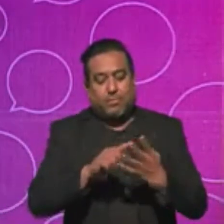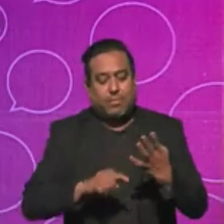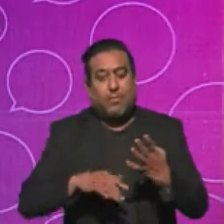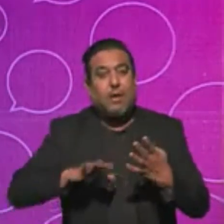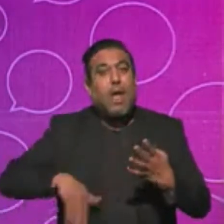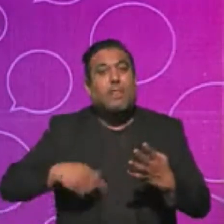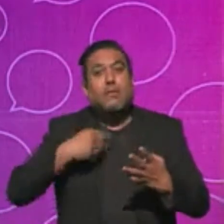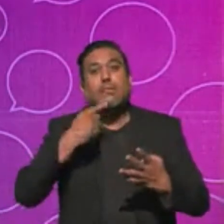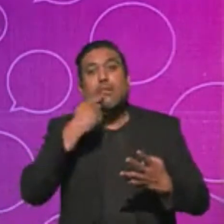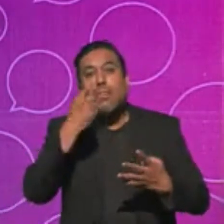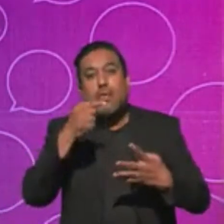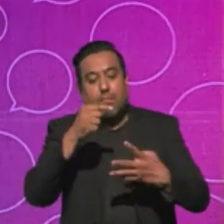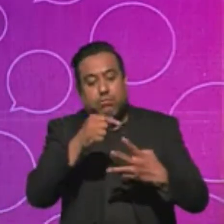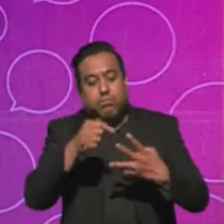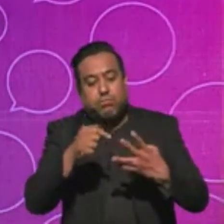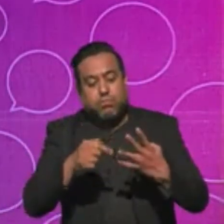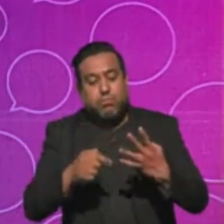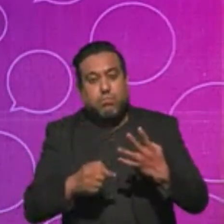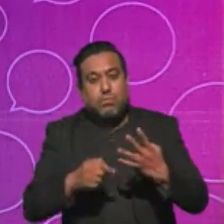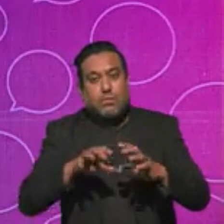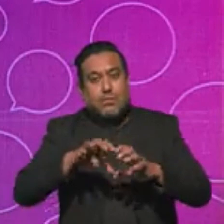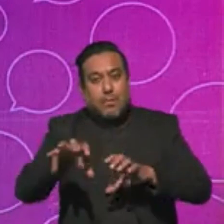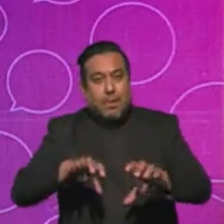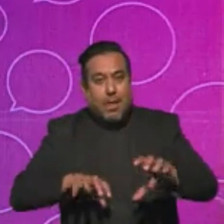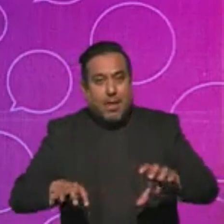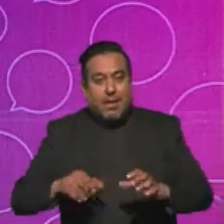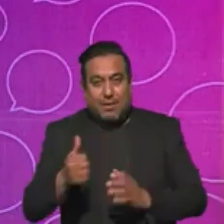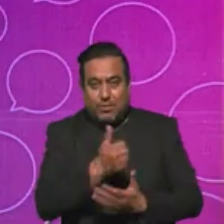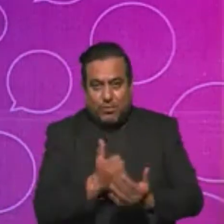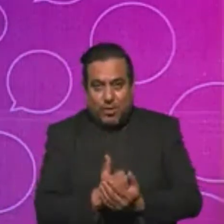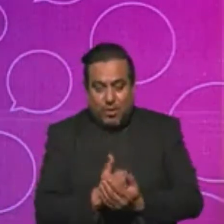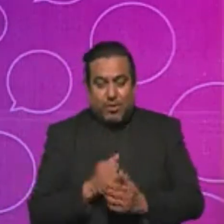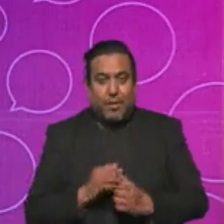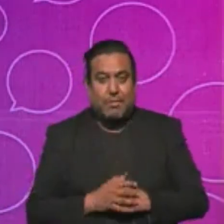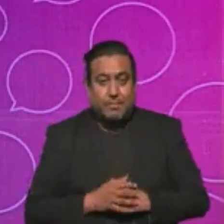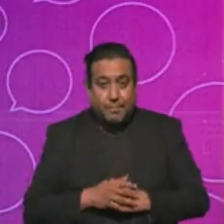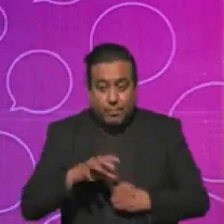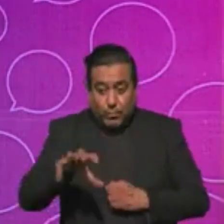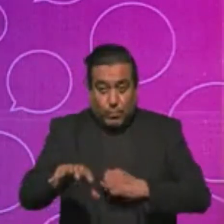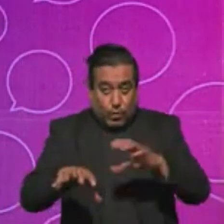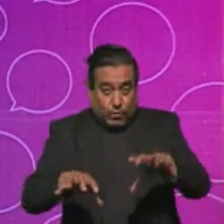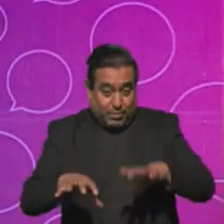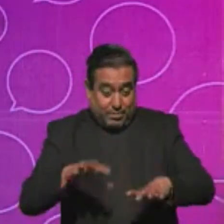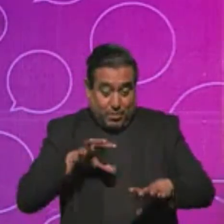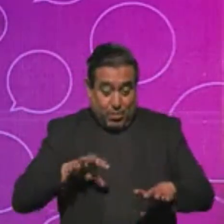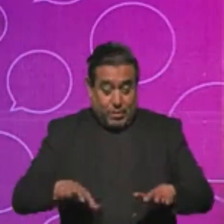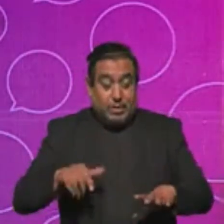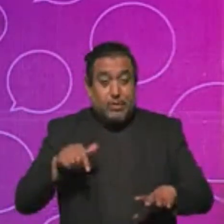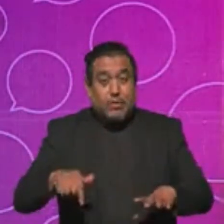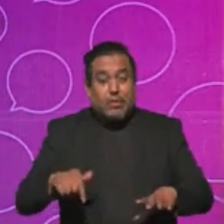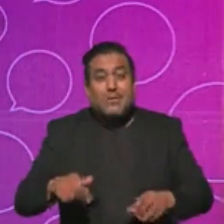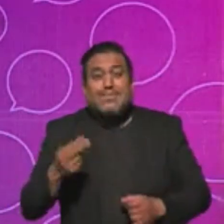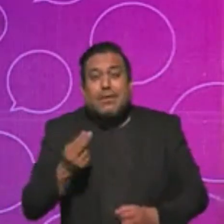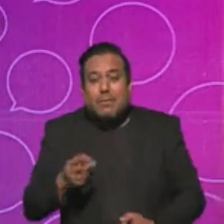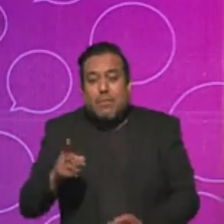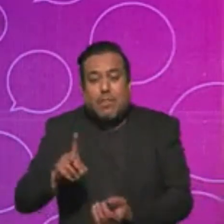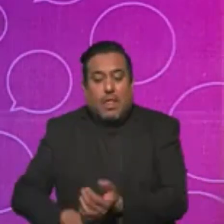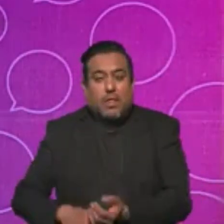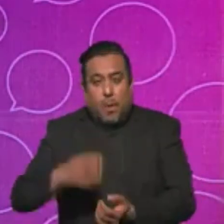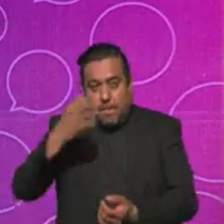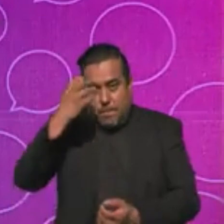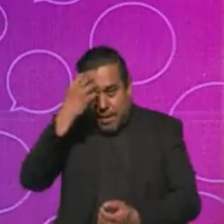necesitamos distribuir la ciudad dentro de estos cuatro polos una realidad es que necesitamos parques